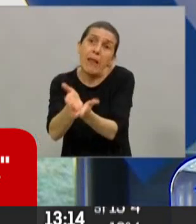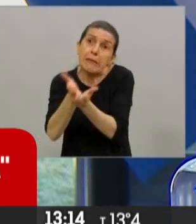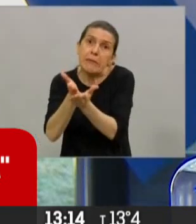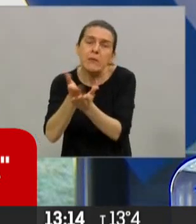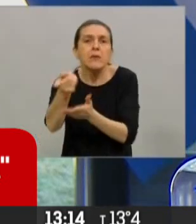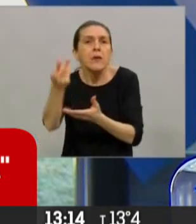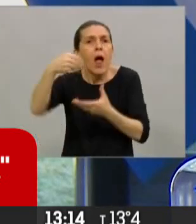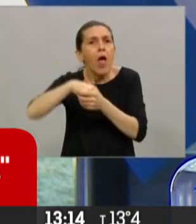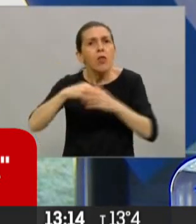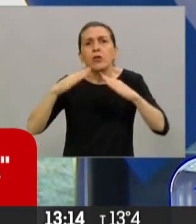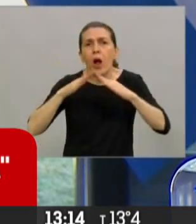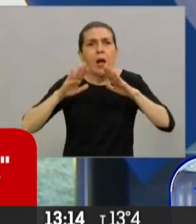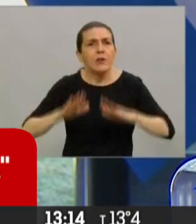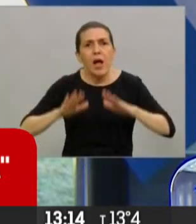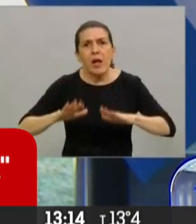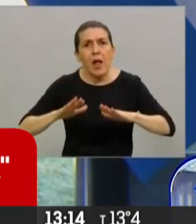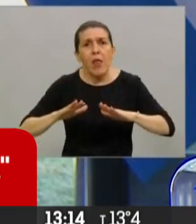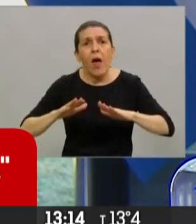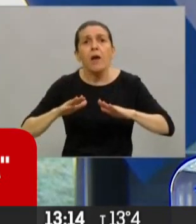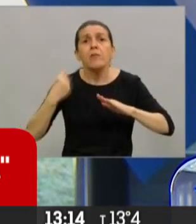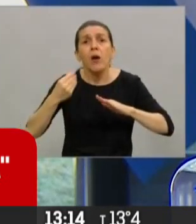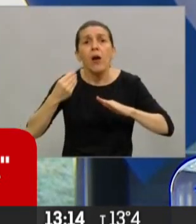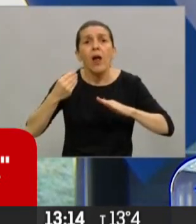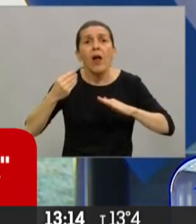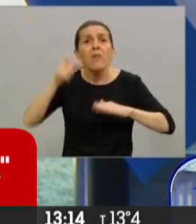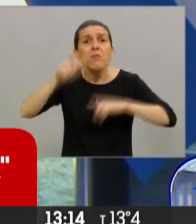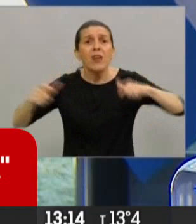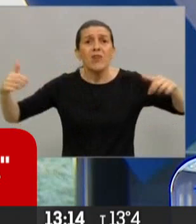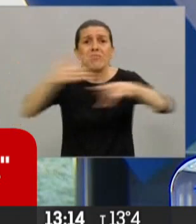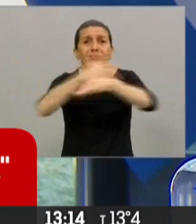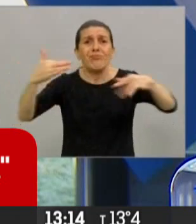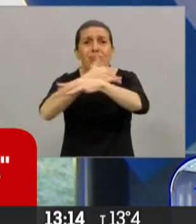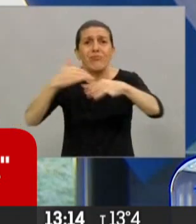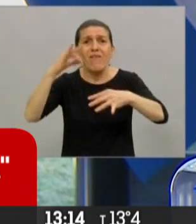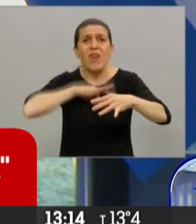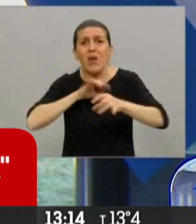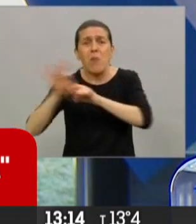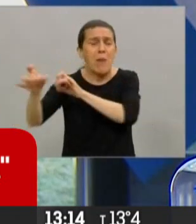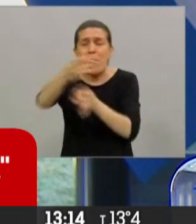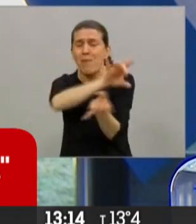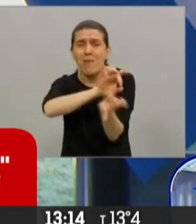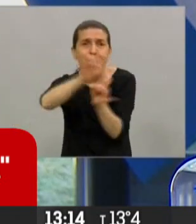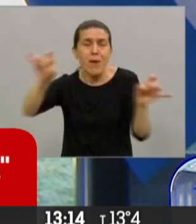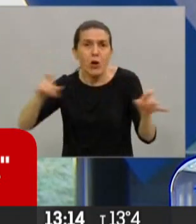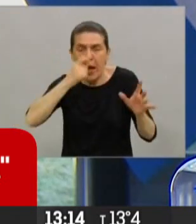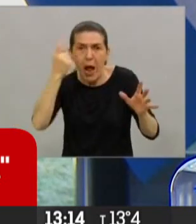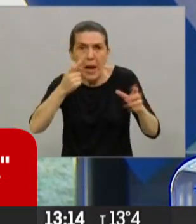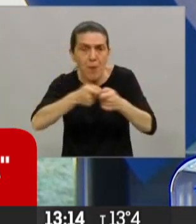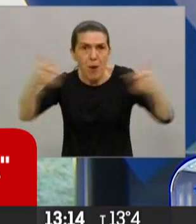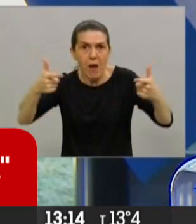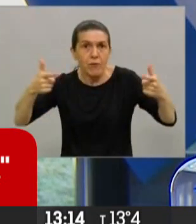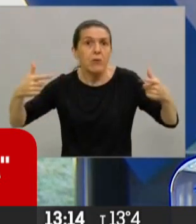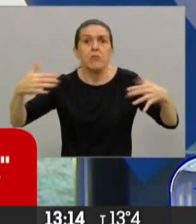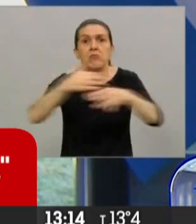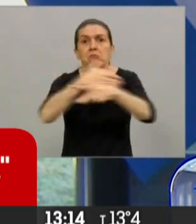queden en sus casas, porque el virus está circulando entre nosotros a una gran velocidad. Después